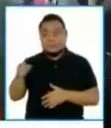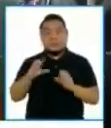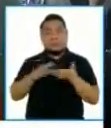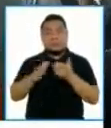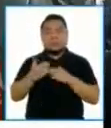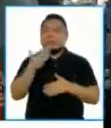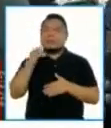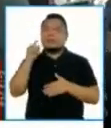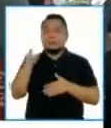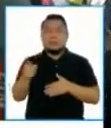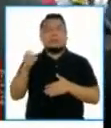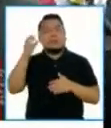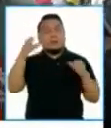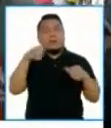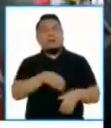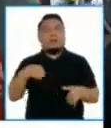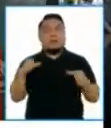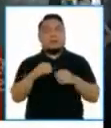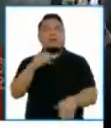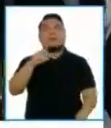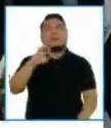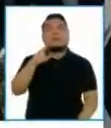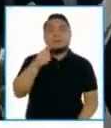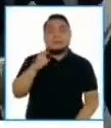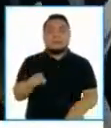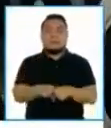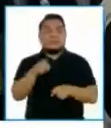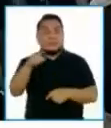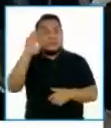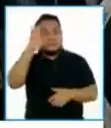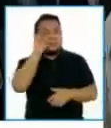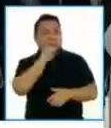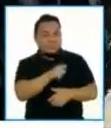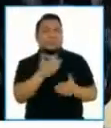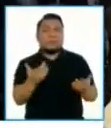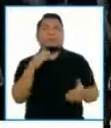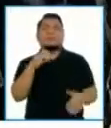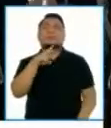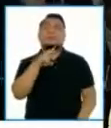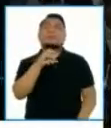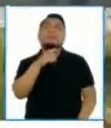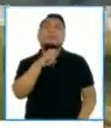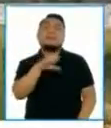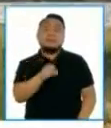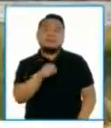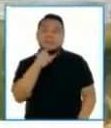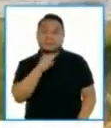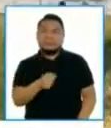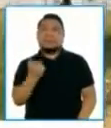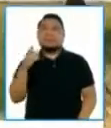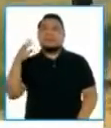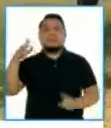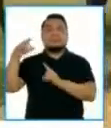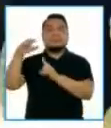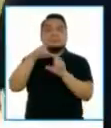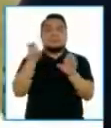comitiva, integrada también por el congresista Daniel Olivares y el comandante general de la Policía Nacional, César Cervantes, arribó en un